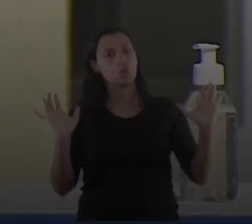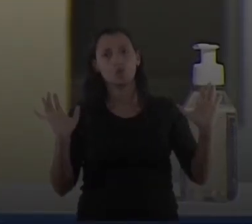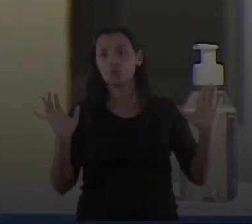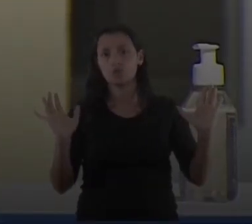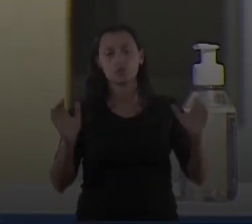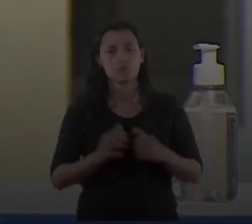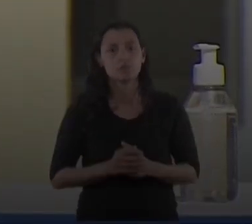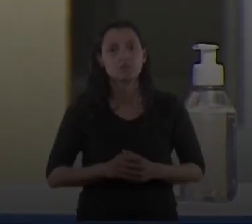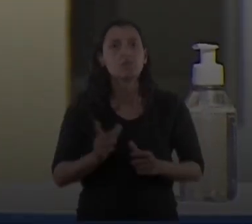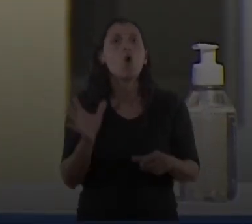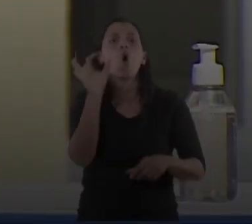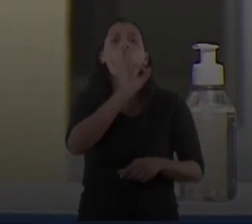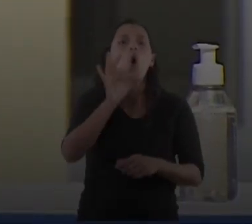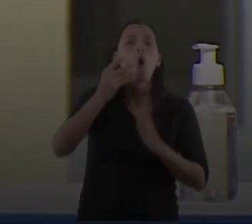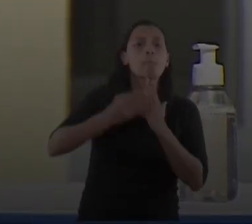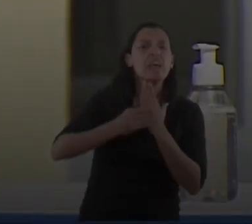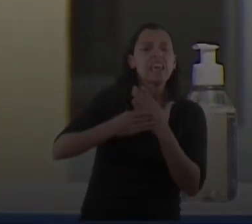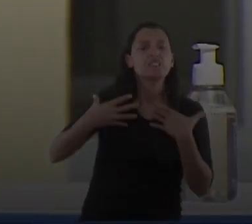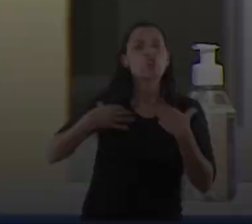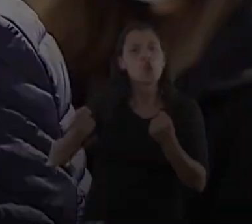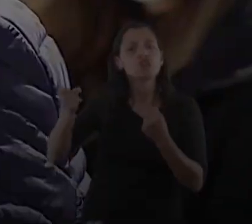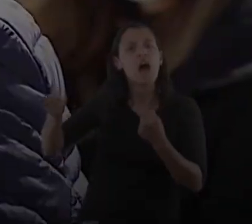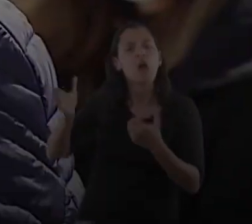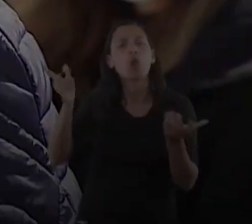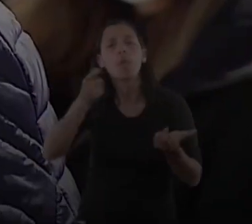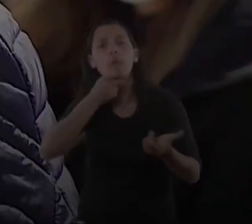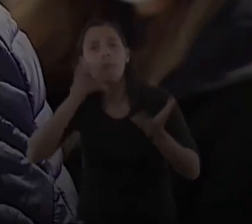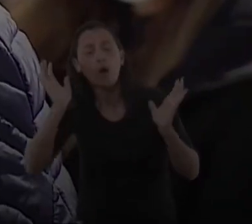Con ministros de salud que